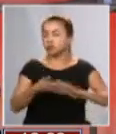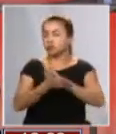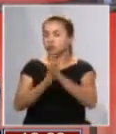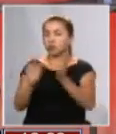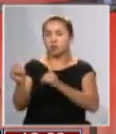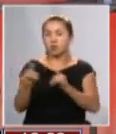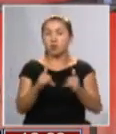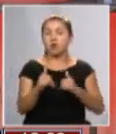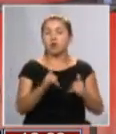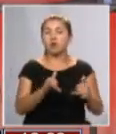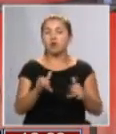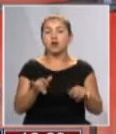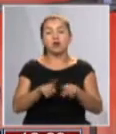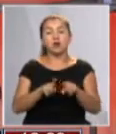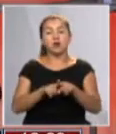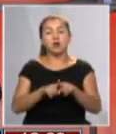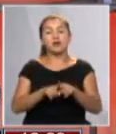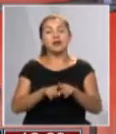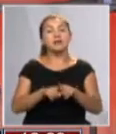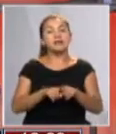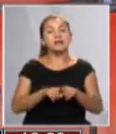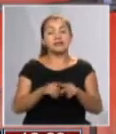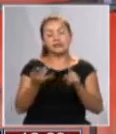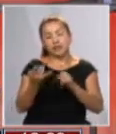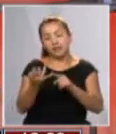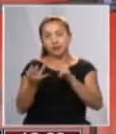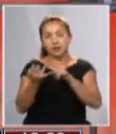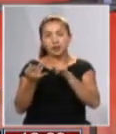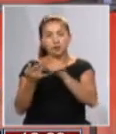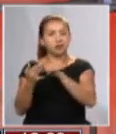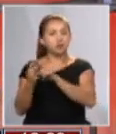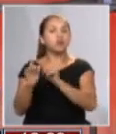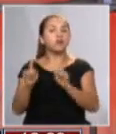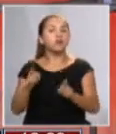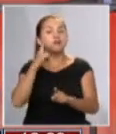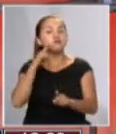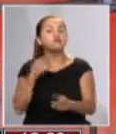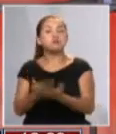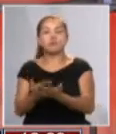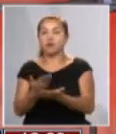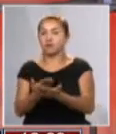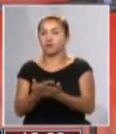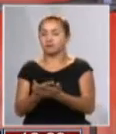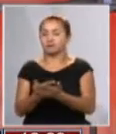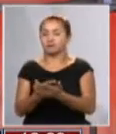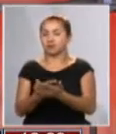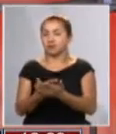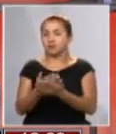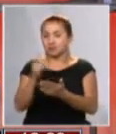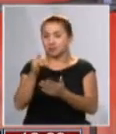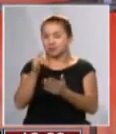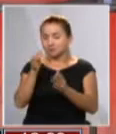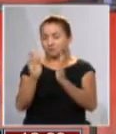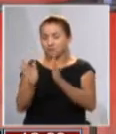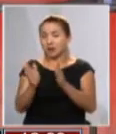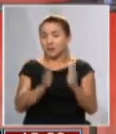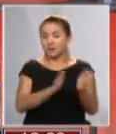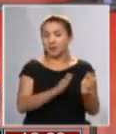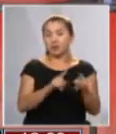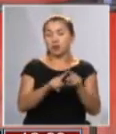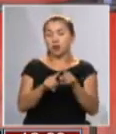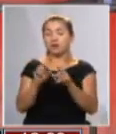de agravantes, atenuantes que van a tener que probar las partes. Pero